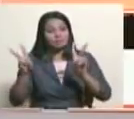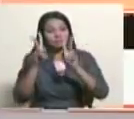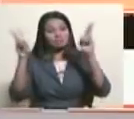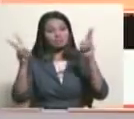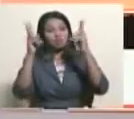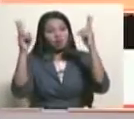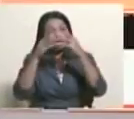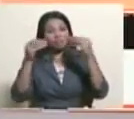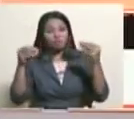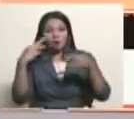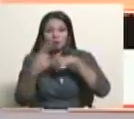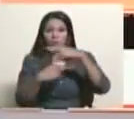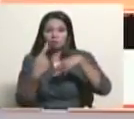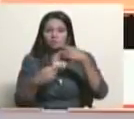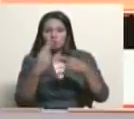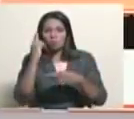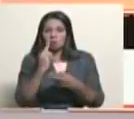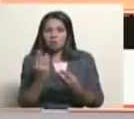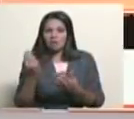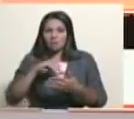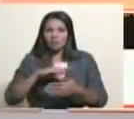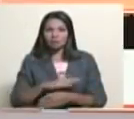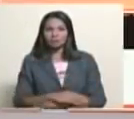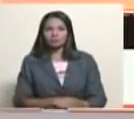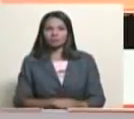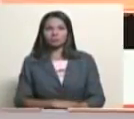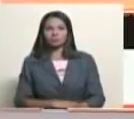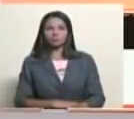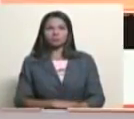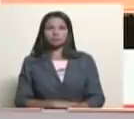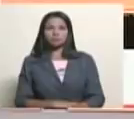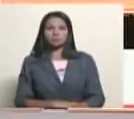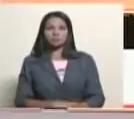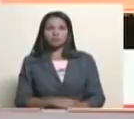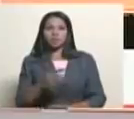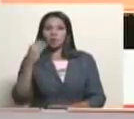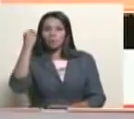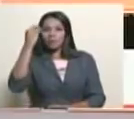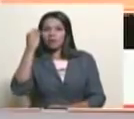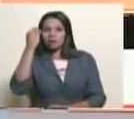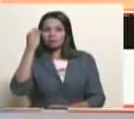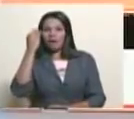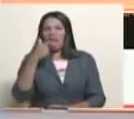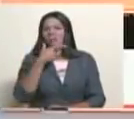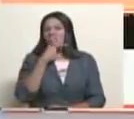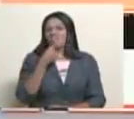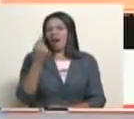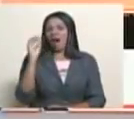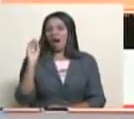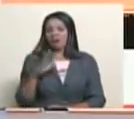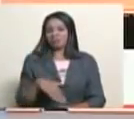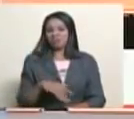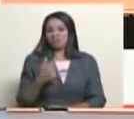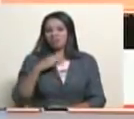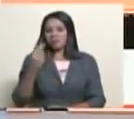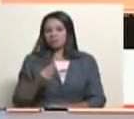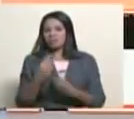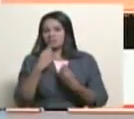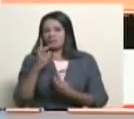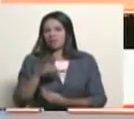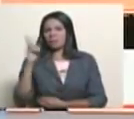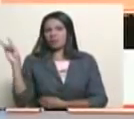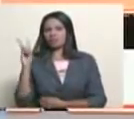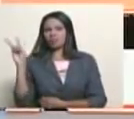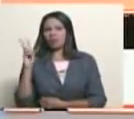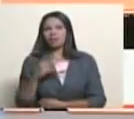nuestra revolución bolivariana. Ellos creían que esto era pan comido, como se dice en Venezuela,